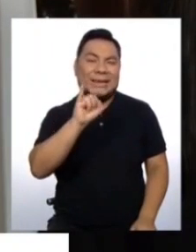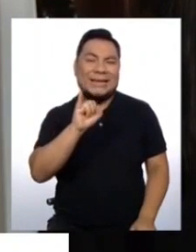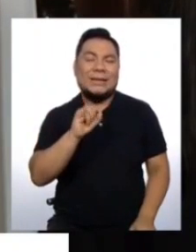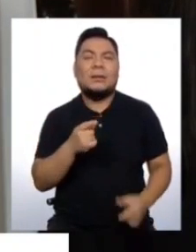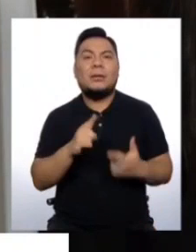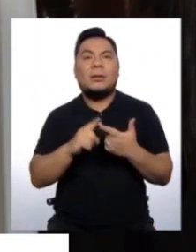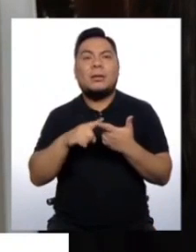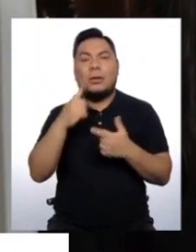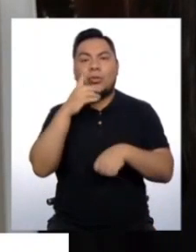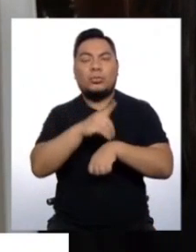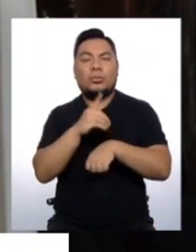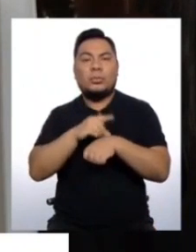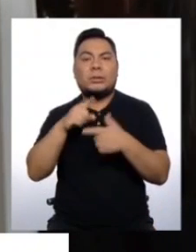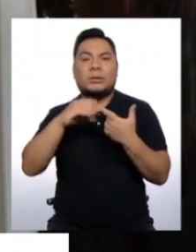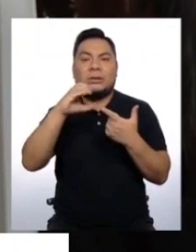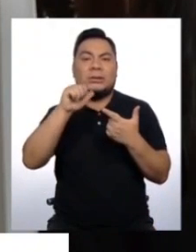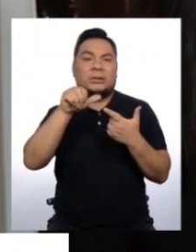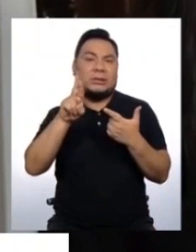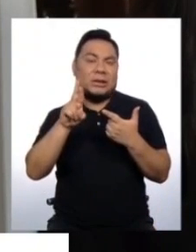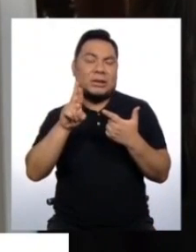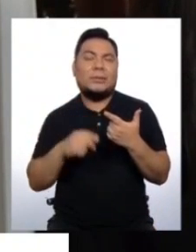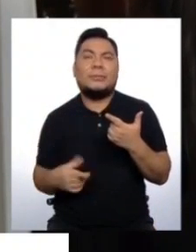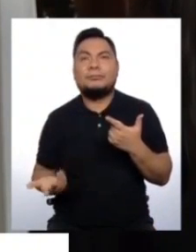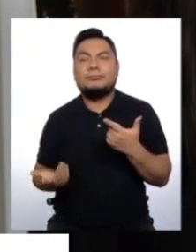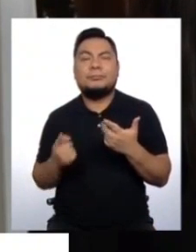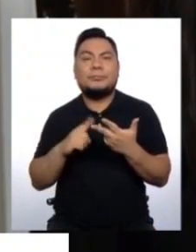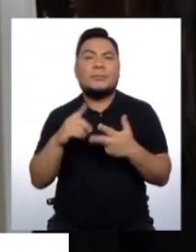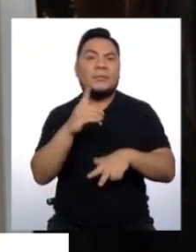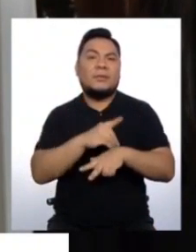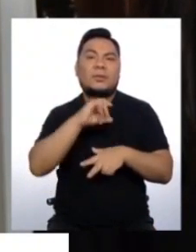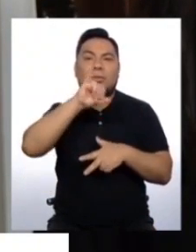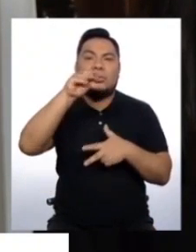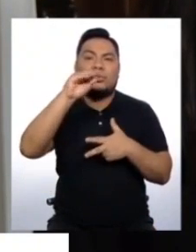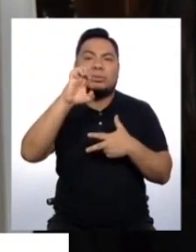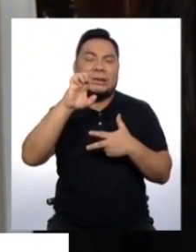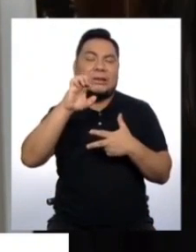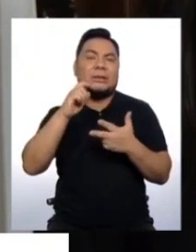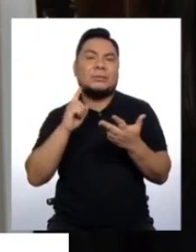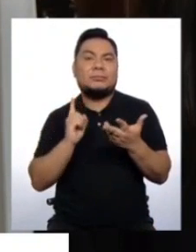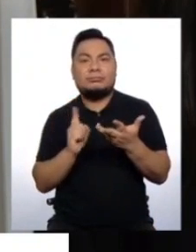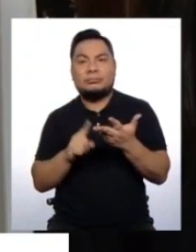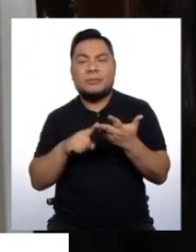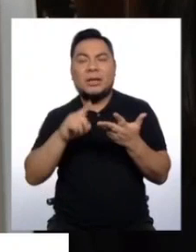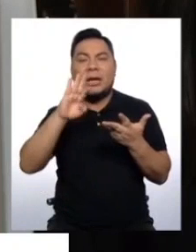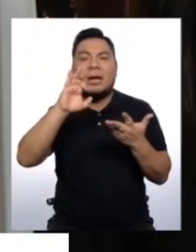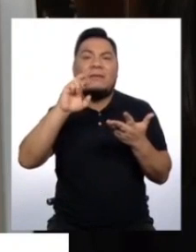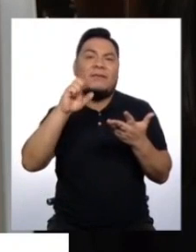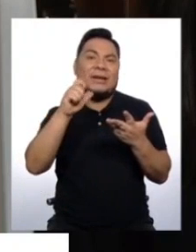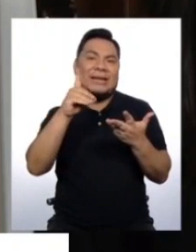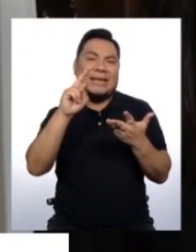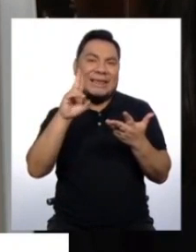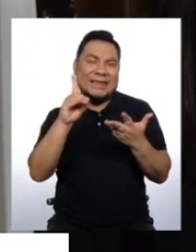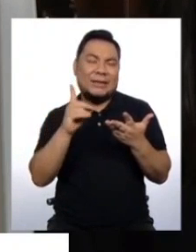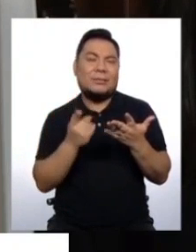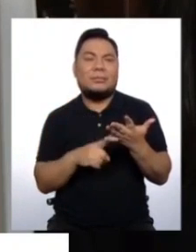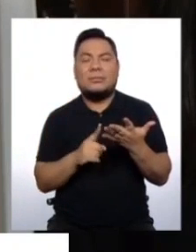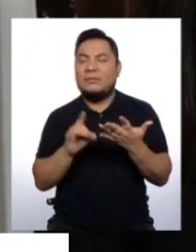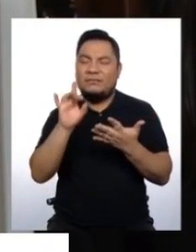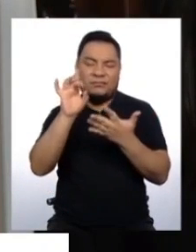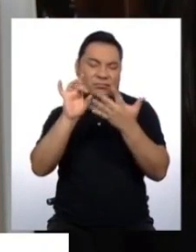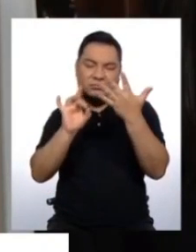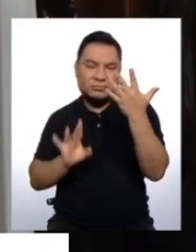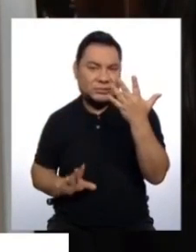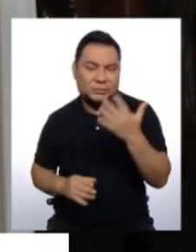doctor César Cárcamo, el doctor José Magallanes, Farid Matú, entre